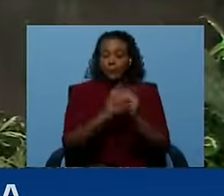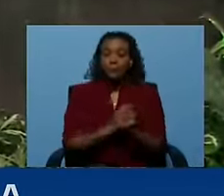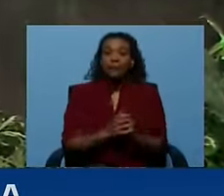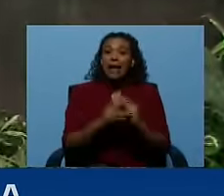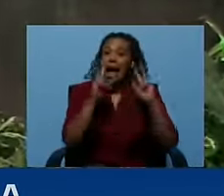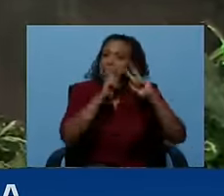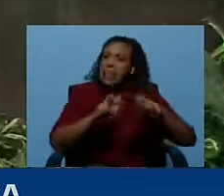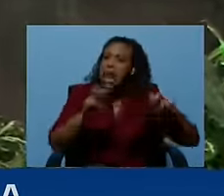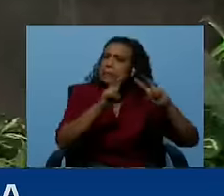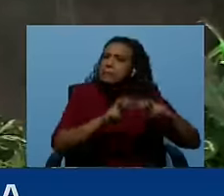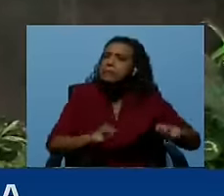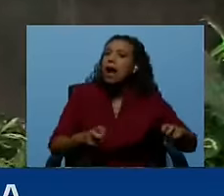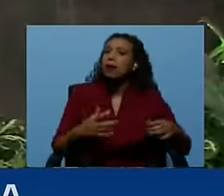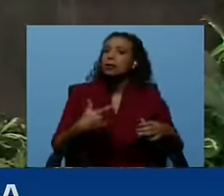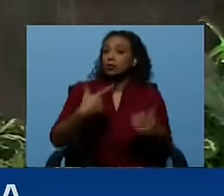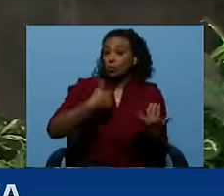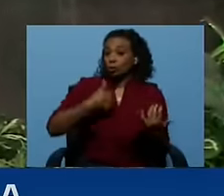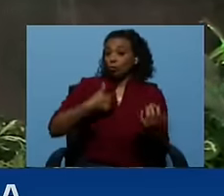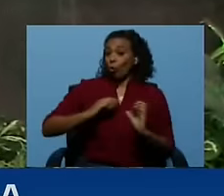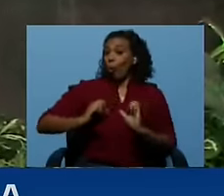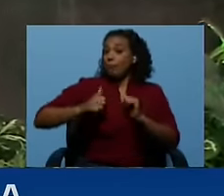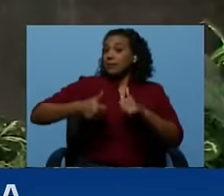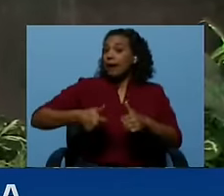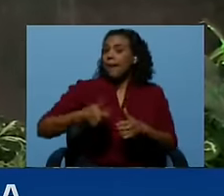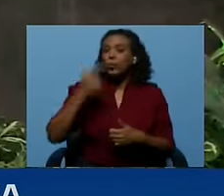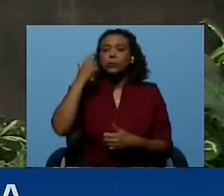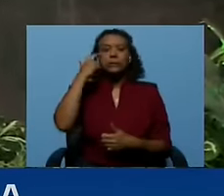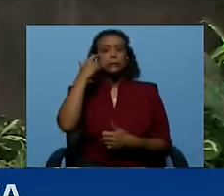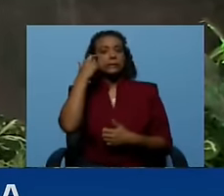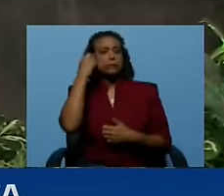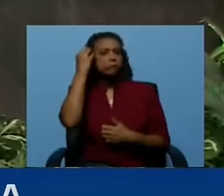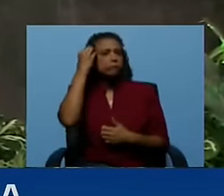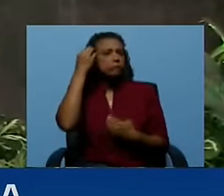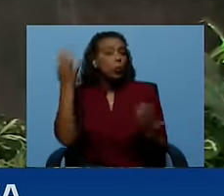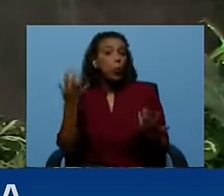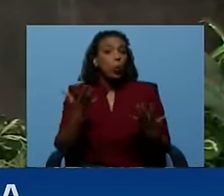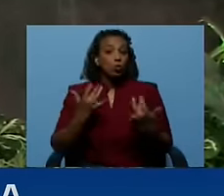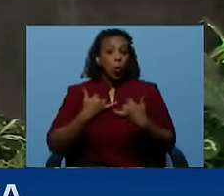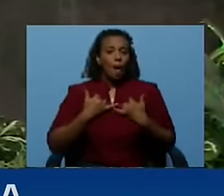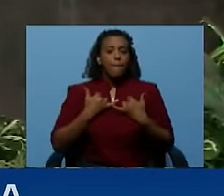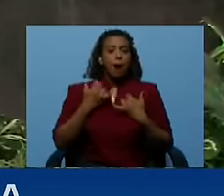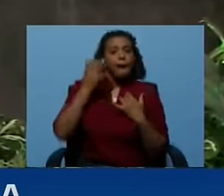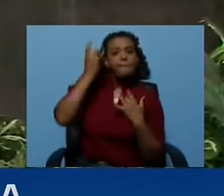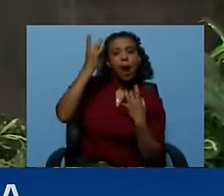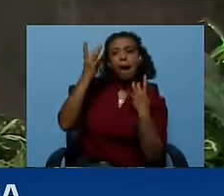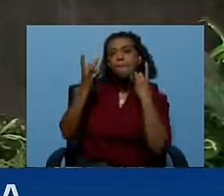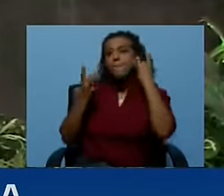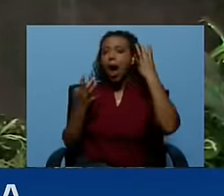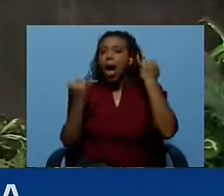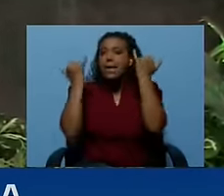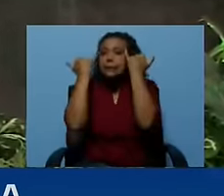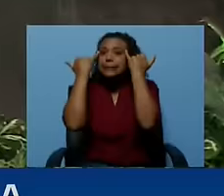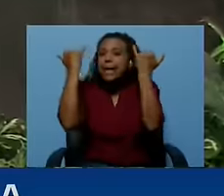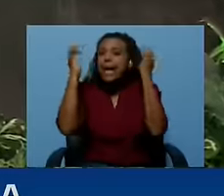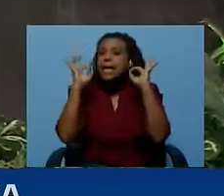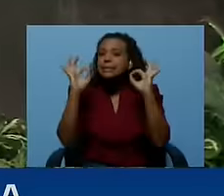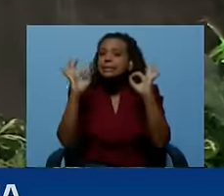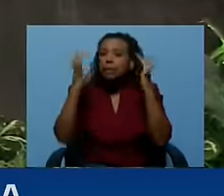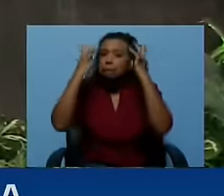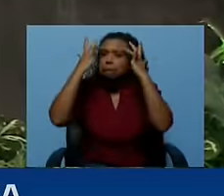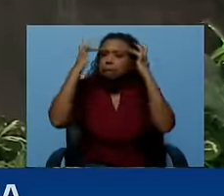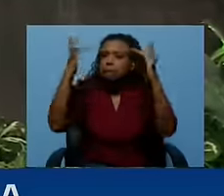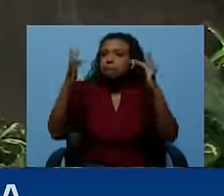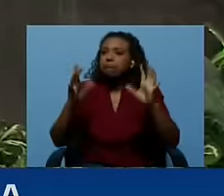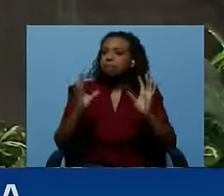ahí es que somos buenos nosotros, pero con creatividad, con inteligencia, con